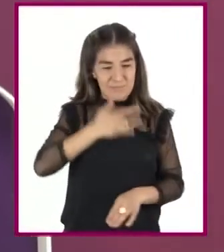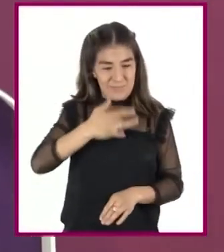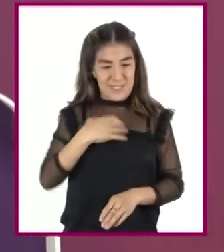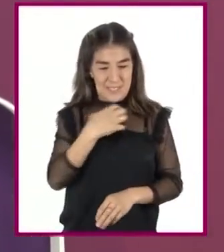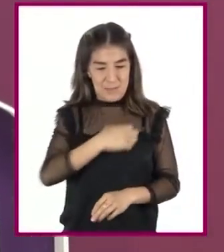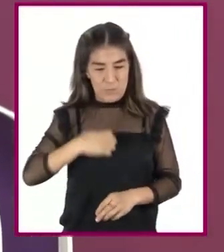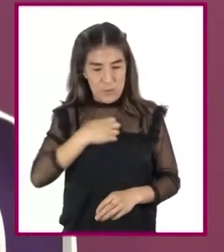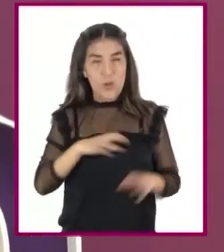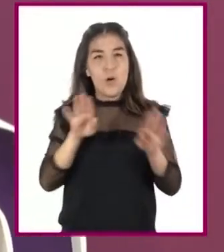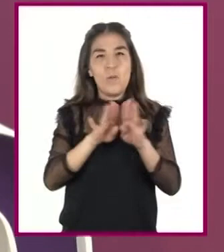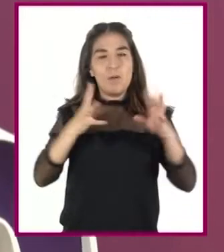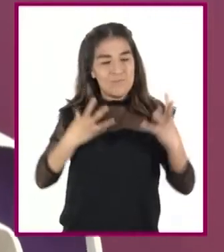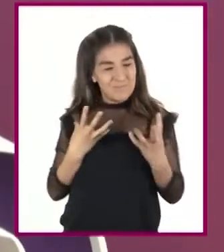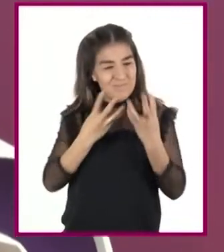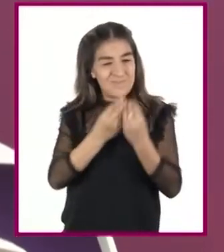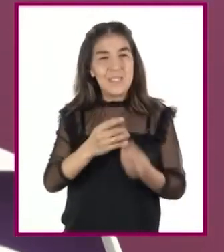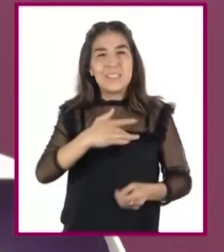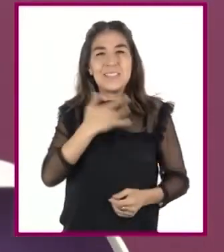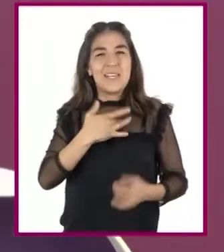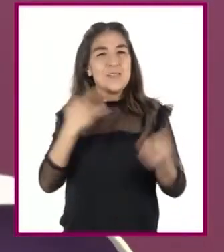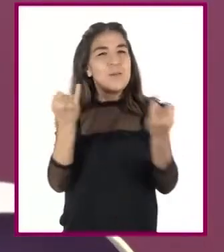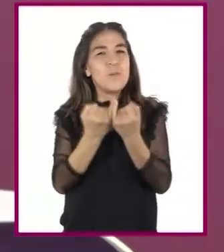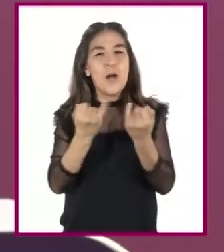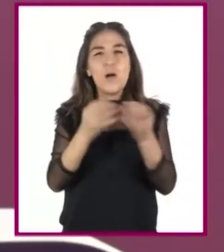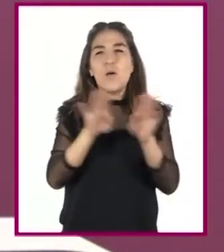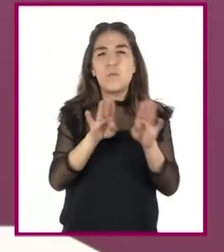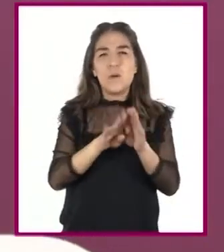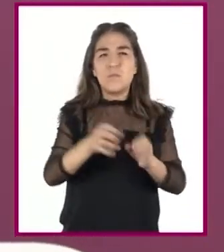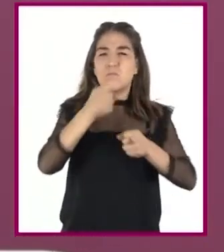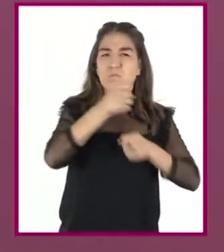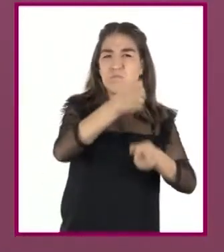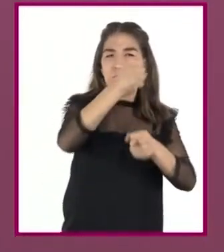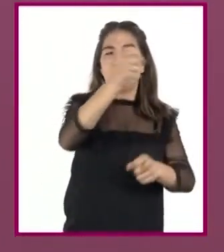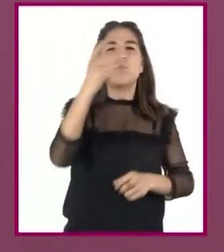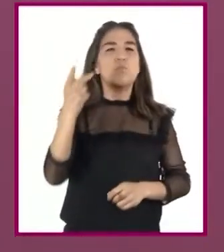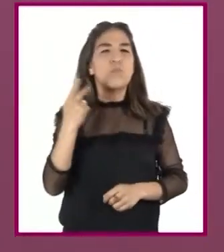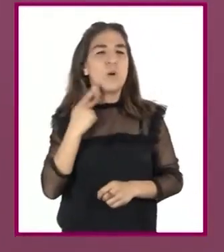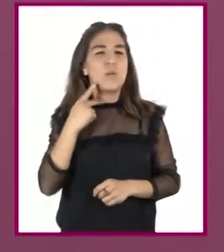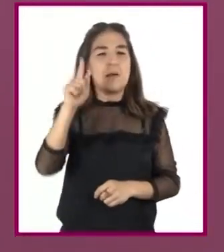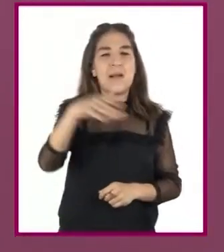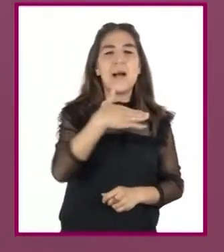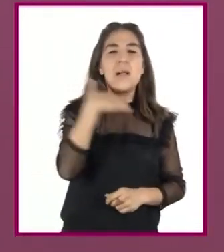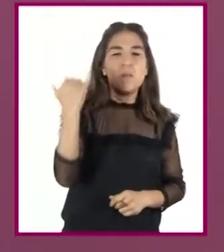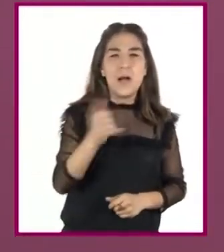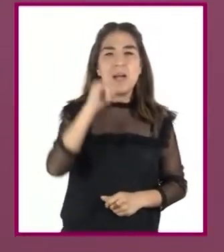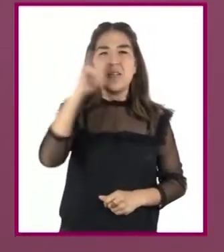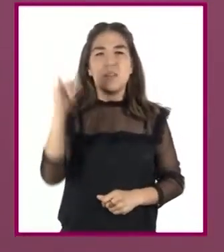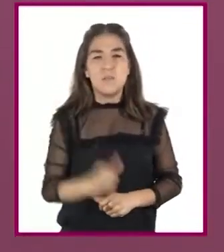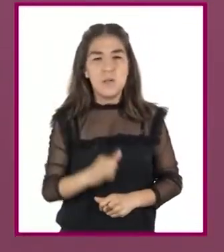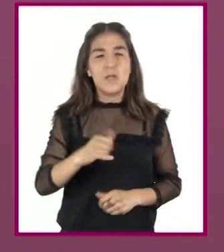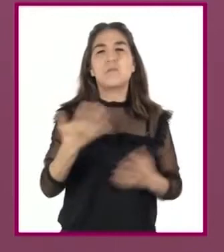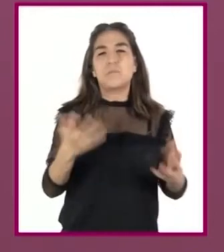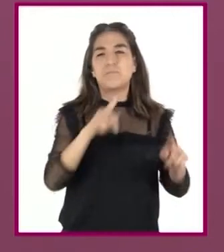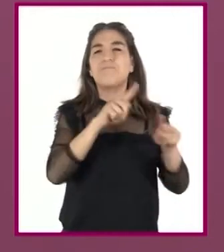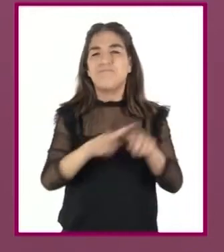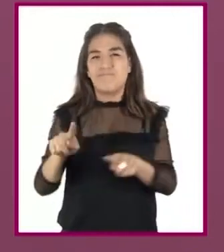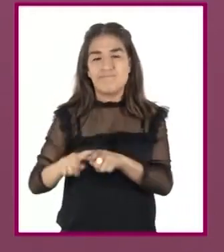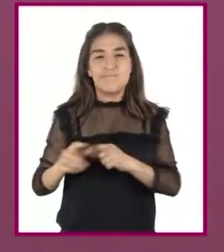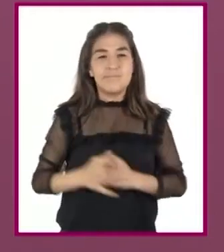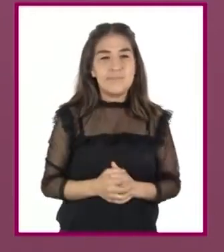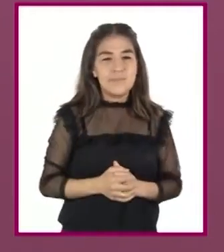emocionalmente con su nación y de movilizarse políticamente como checos, alemanes, italianos o cualquier otra